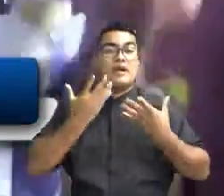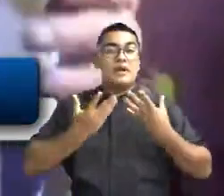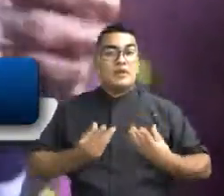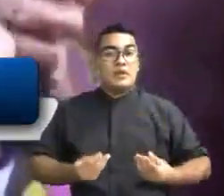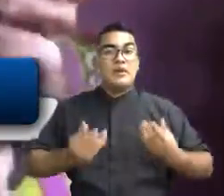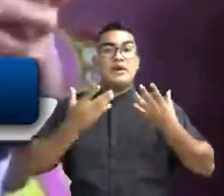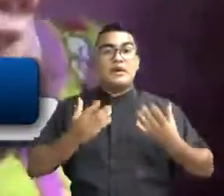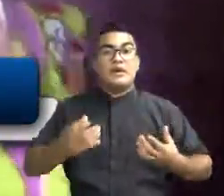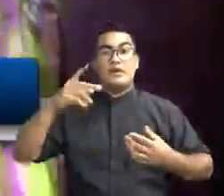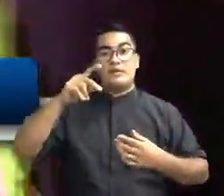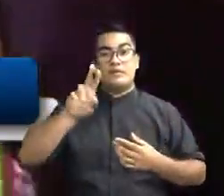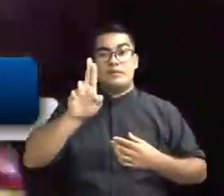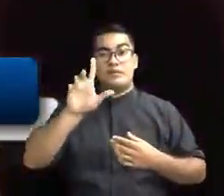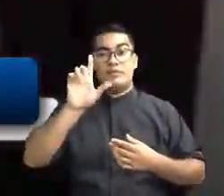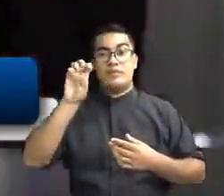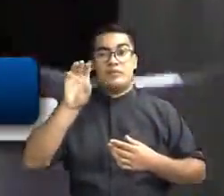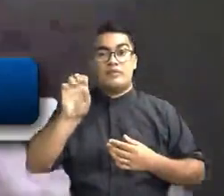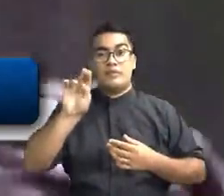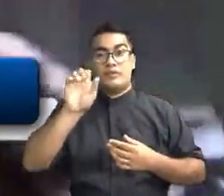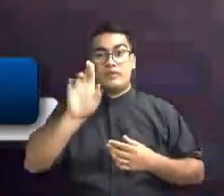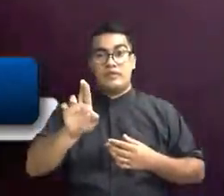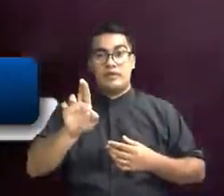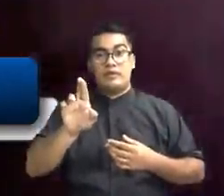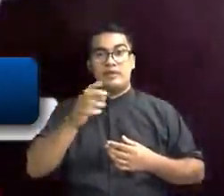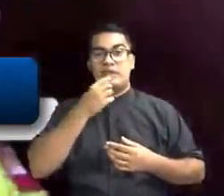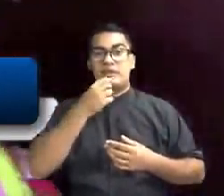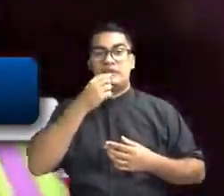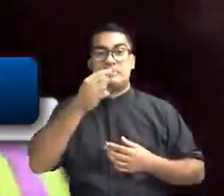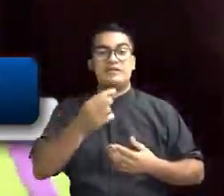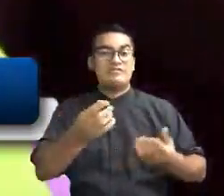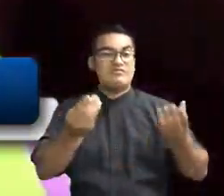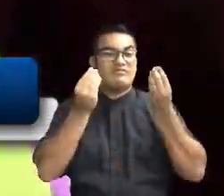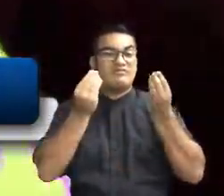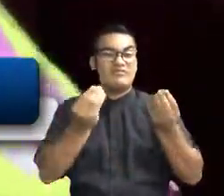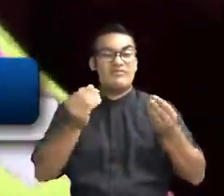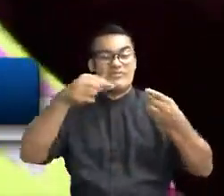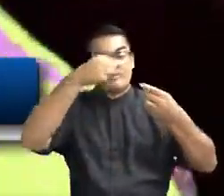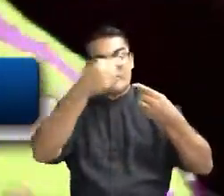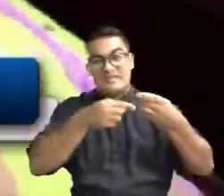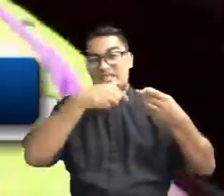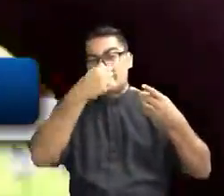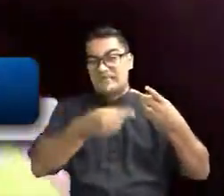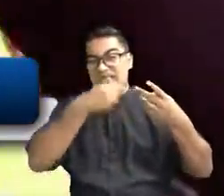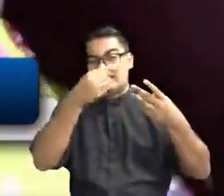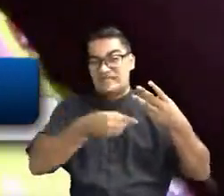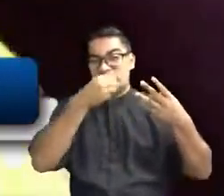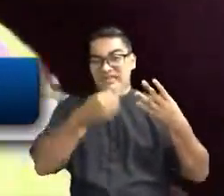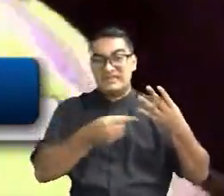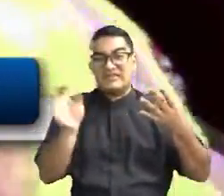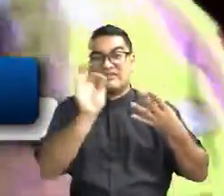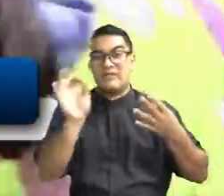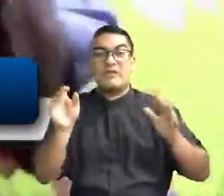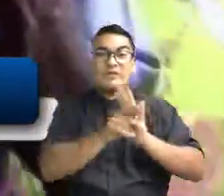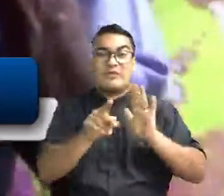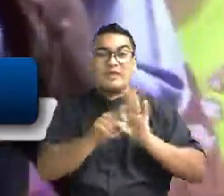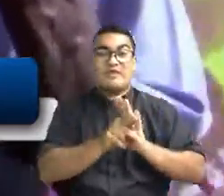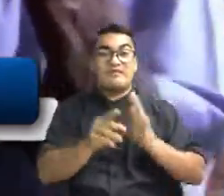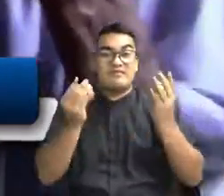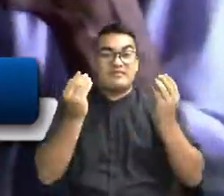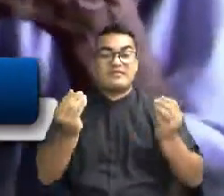edad específica no va a existir, ¿verdad? Depende de, como le dije, de todos los factores de riesgo que tenga el paciente y de